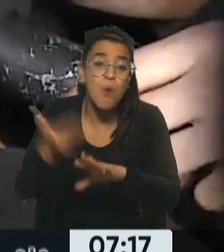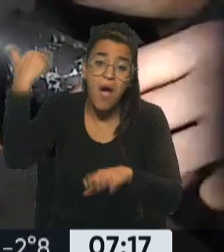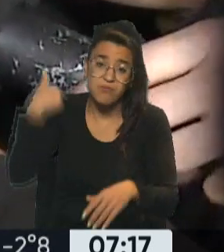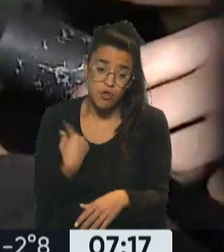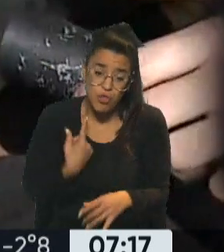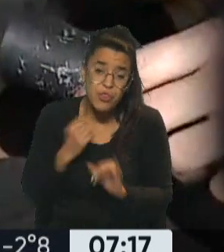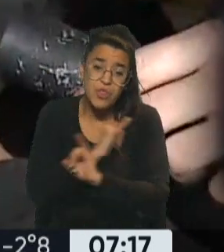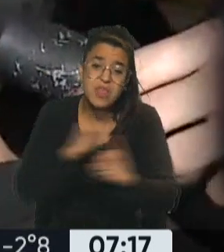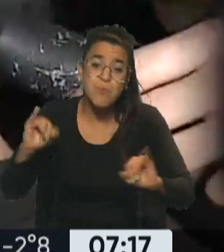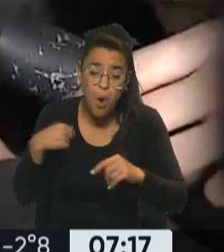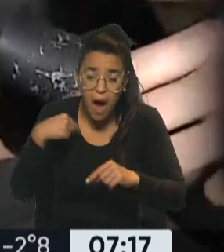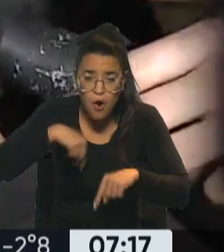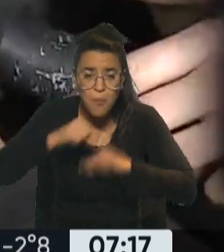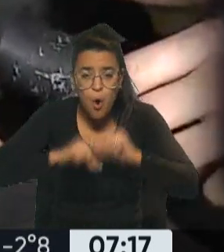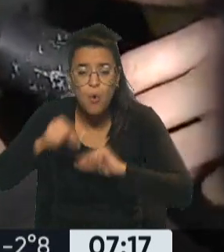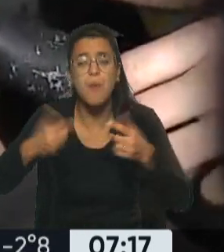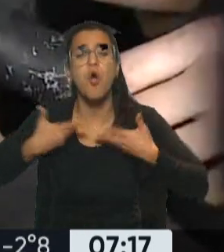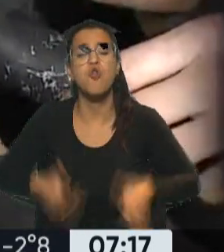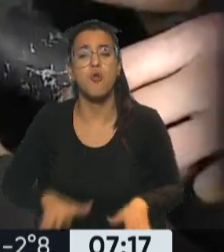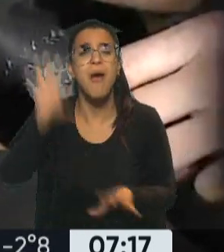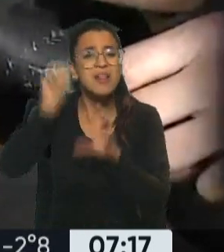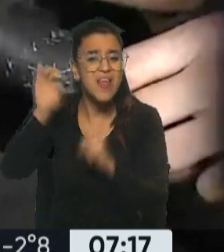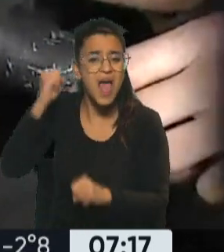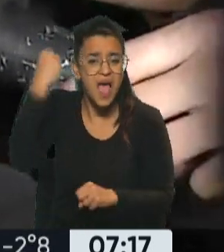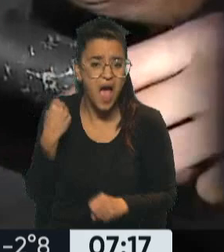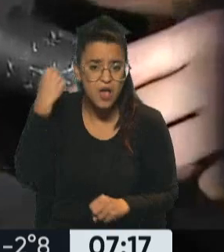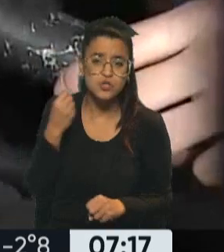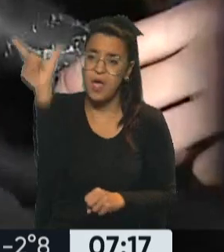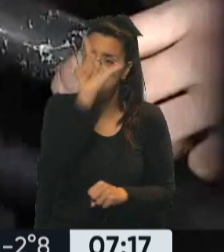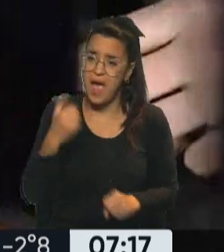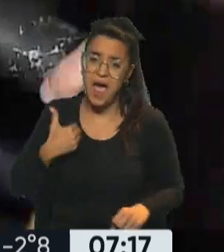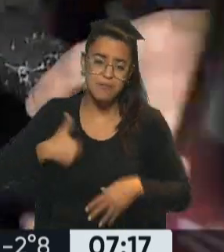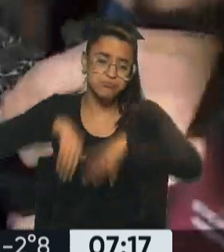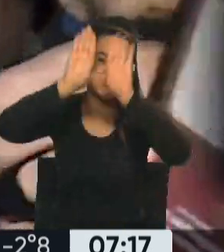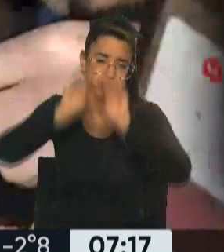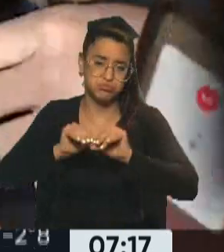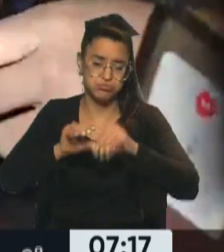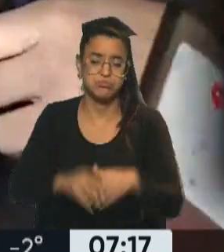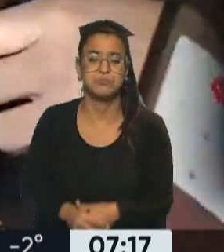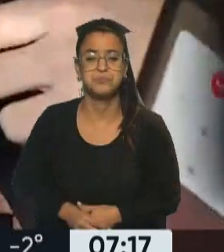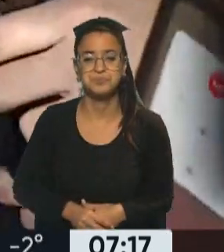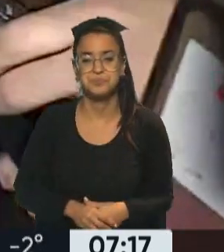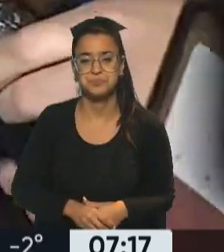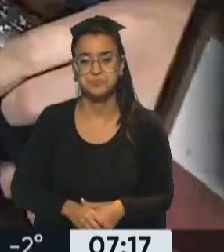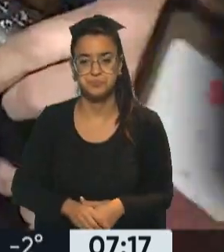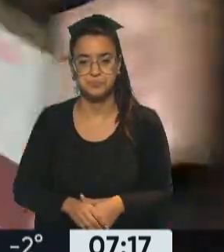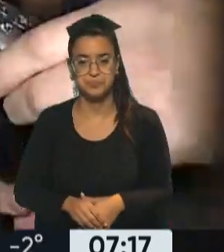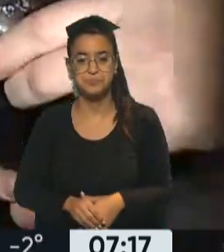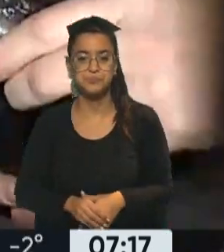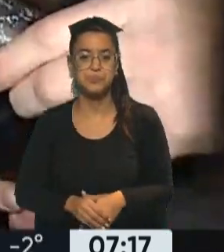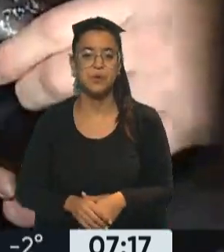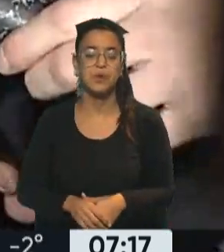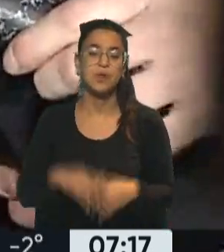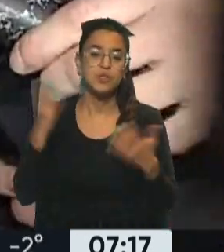anticipado, se va normalizando la provisión de gasoil a lo largo y ancho de toda la Argentina. Así que en